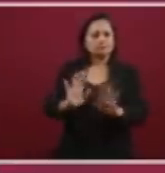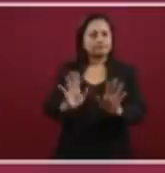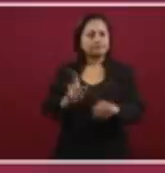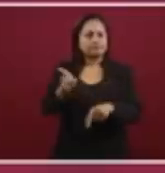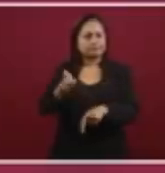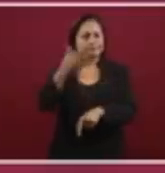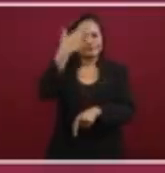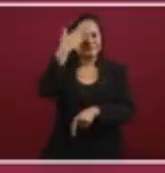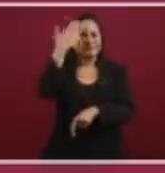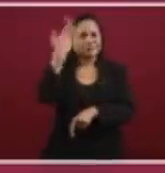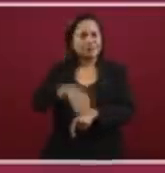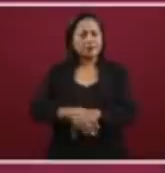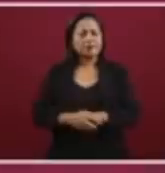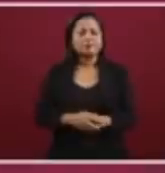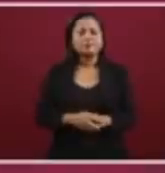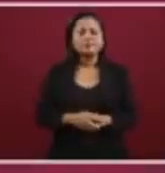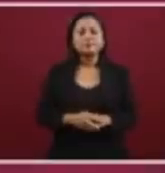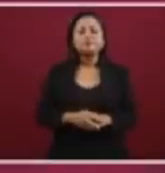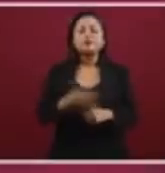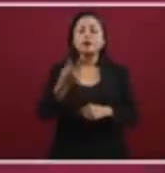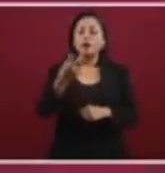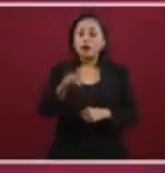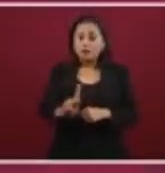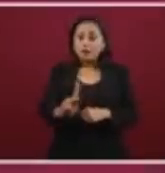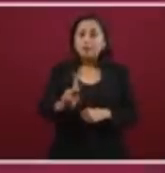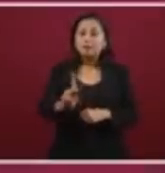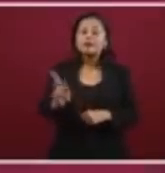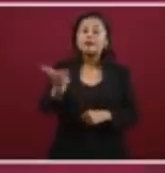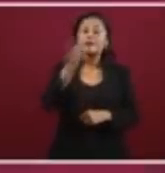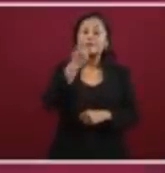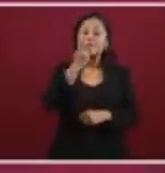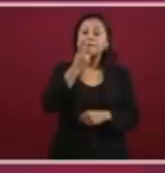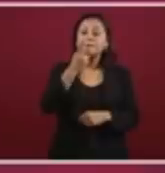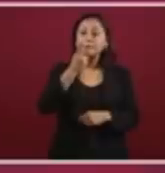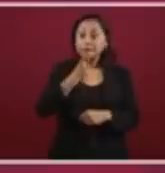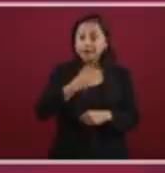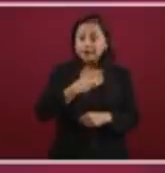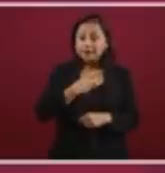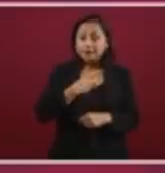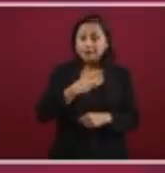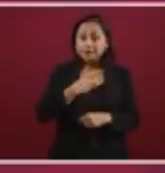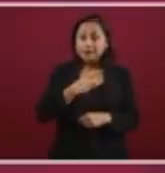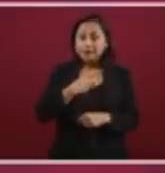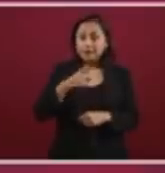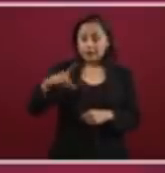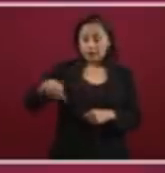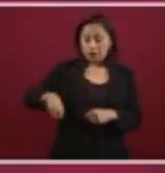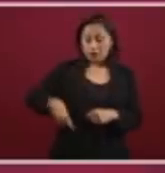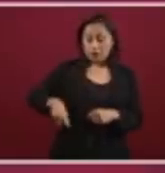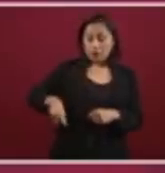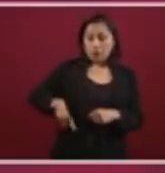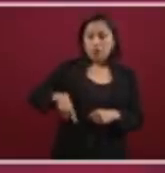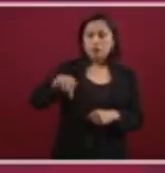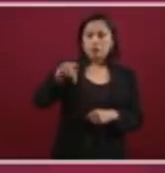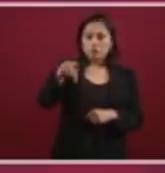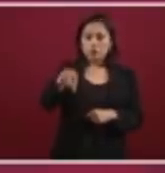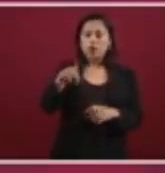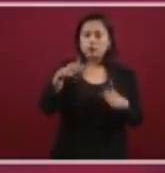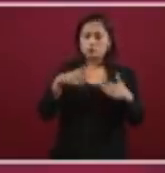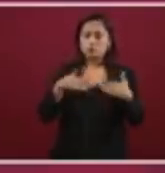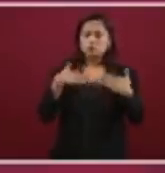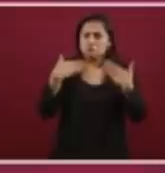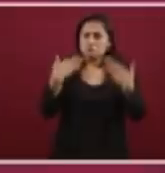a decir que le tienen confianza al gobierno por